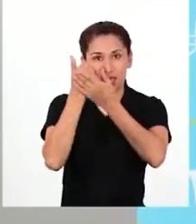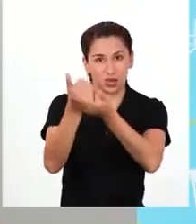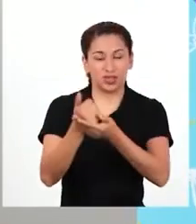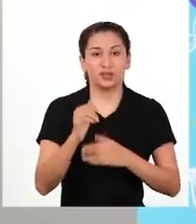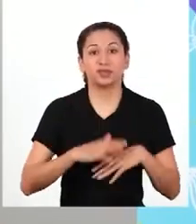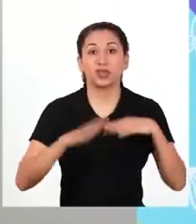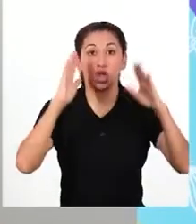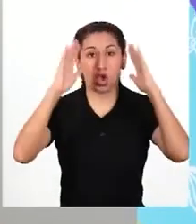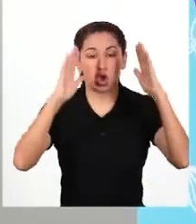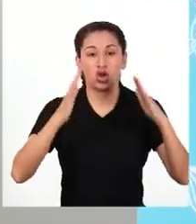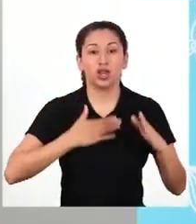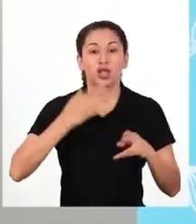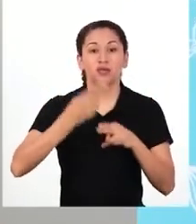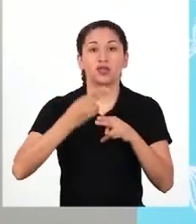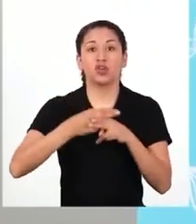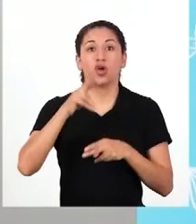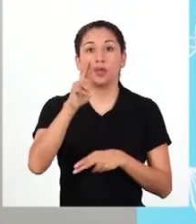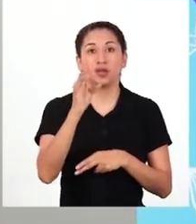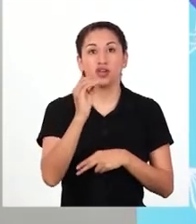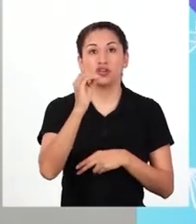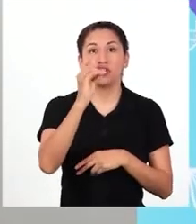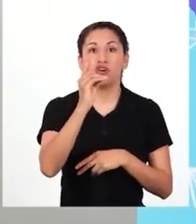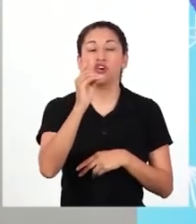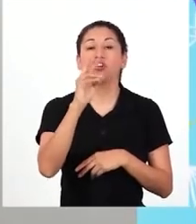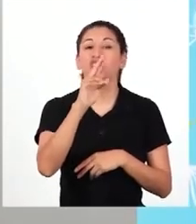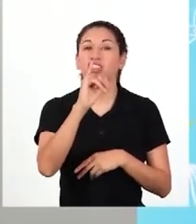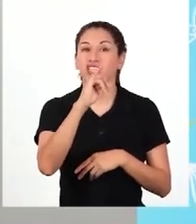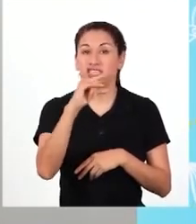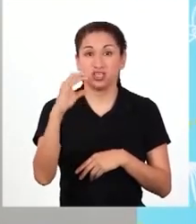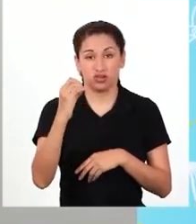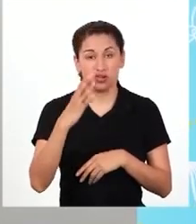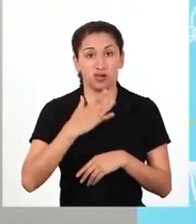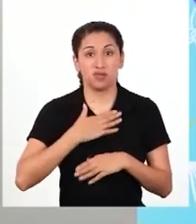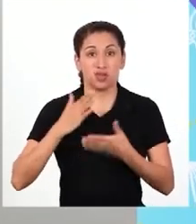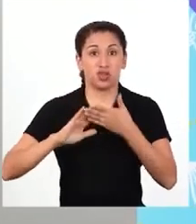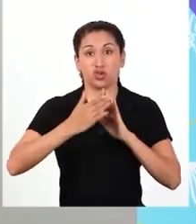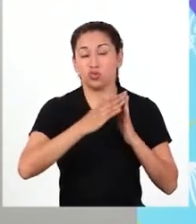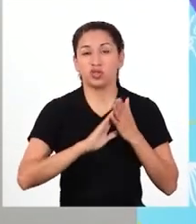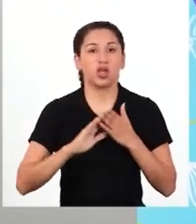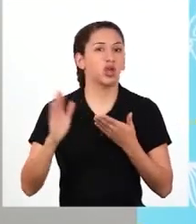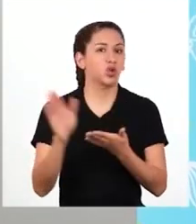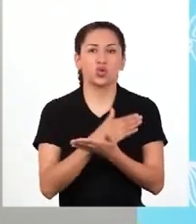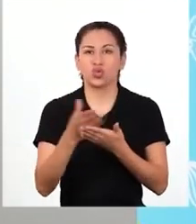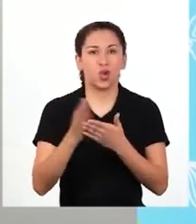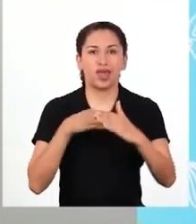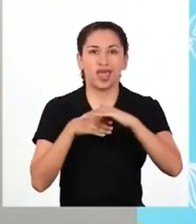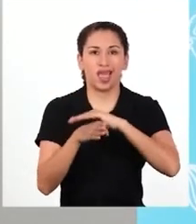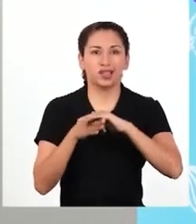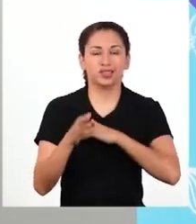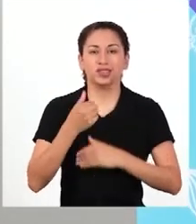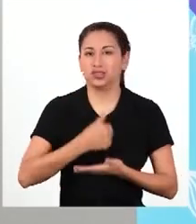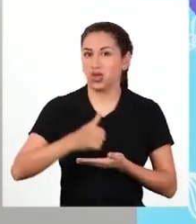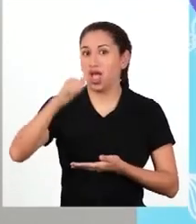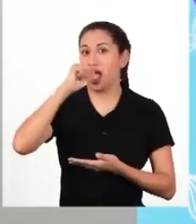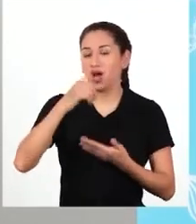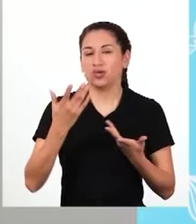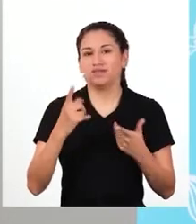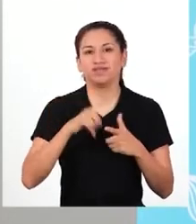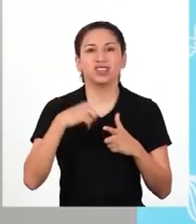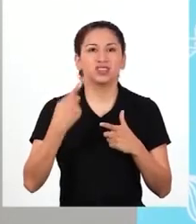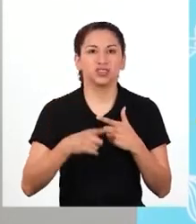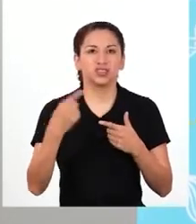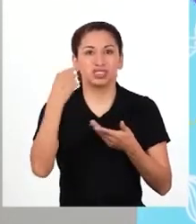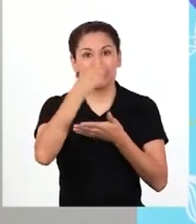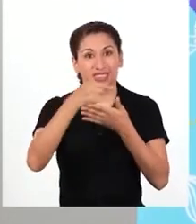Rodrigo. En mi comunidad no tenemos acceso directo al agua potable. 2 veces por semana tenemos que comprarla en